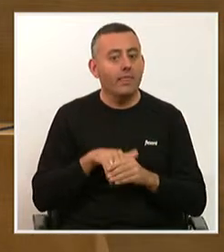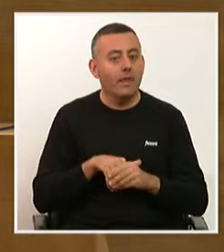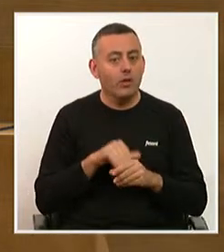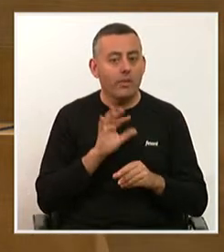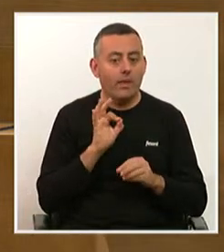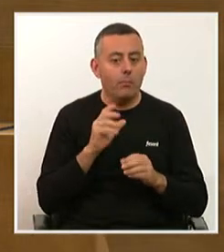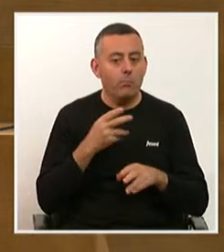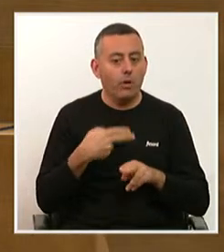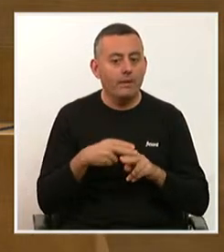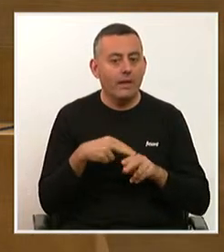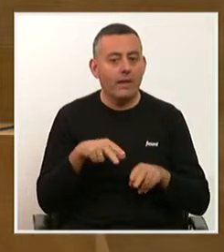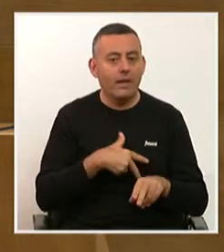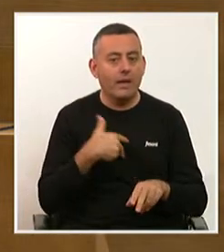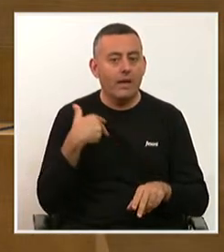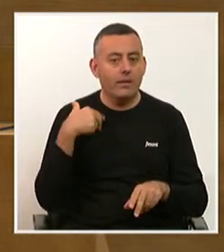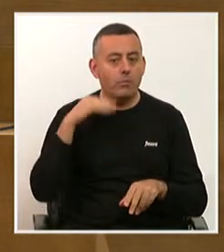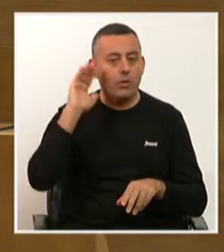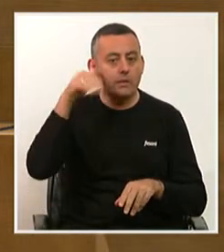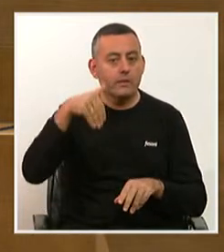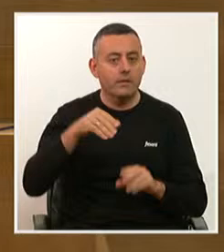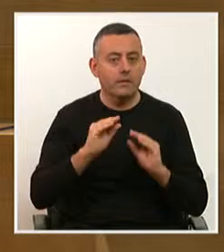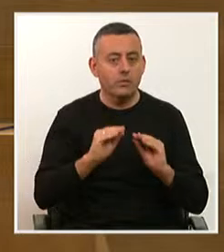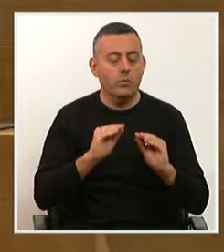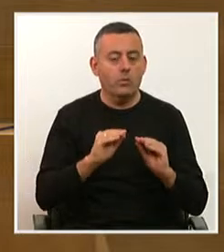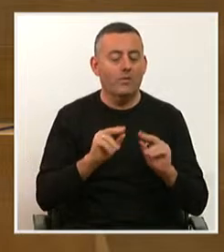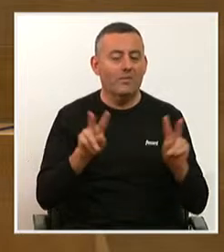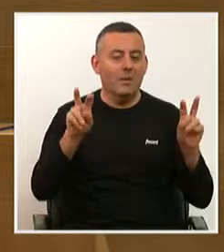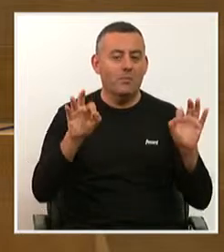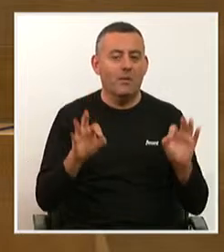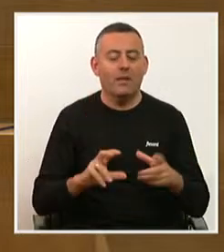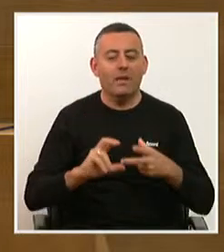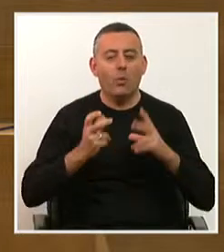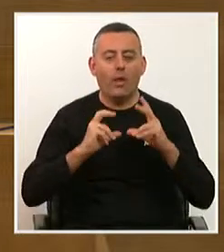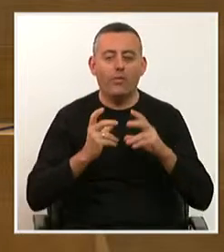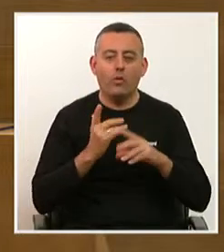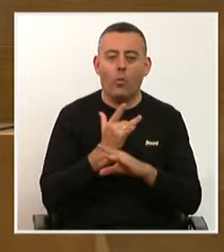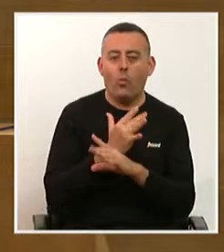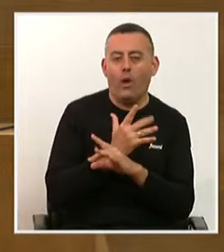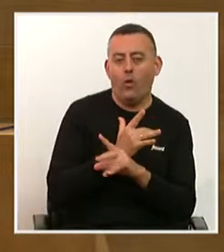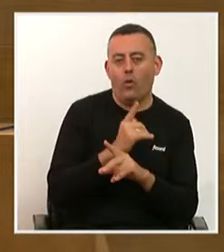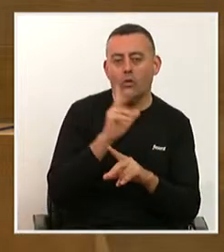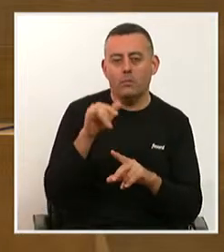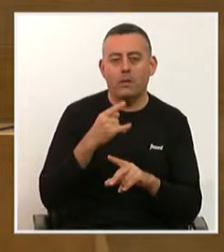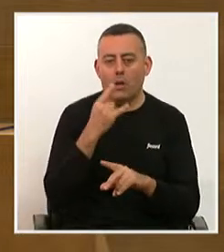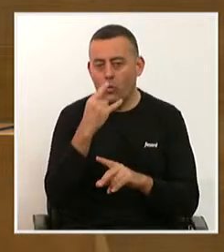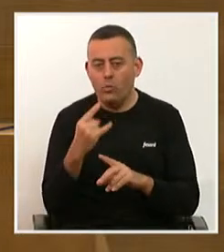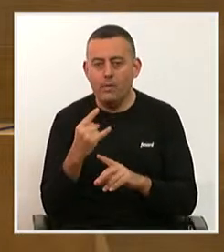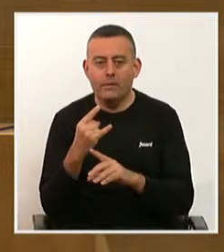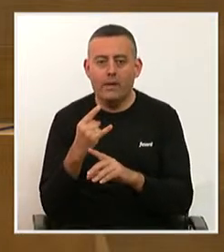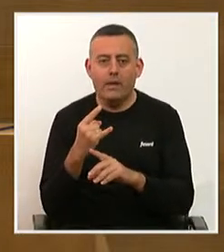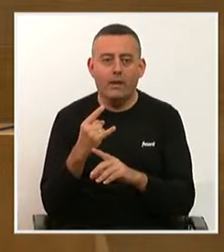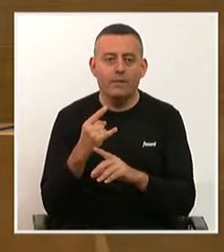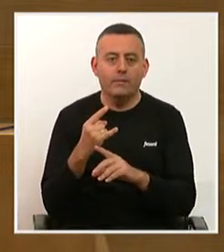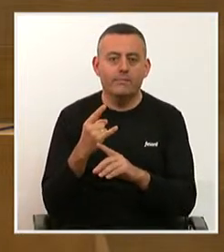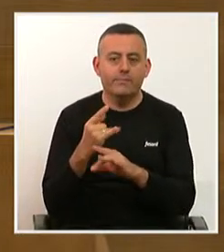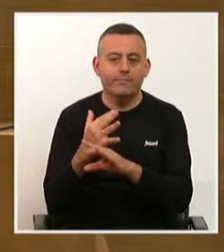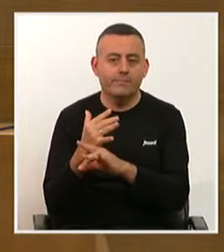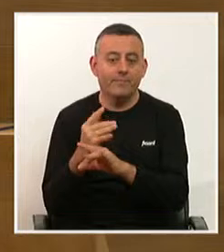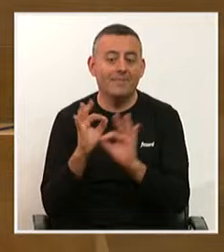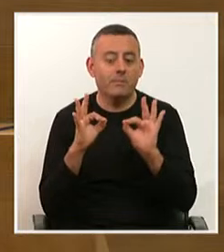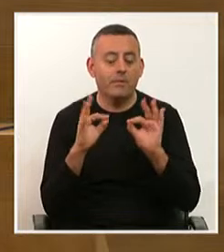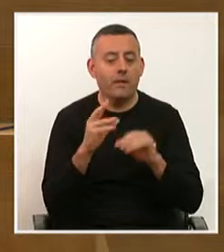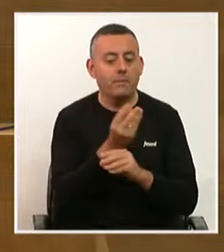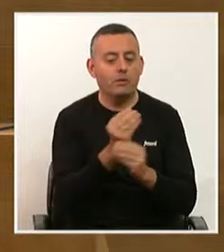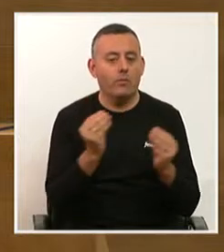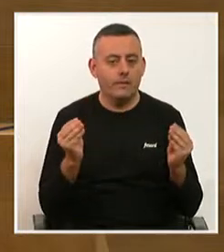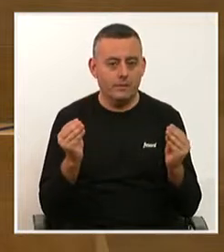la política general de la consellería en materia de regulación del juego y de prevención de la ludopatía en especial entre los más jóvenes